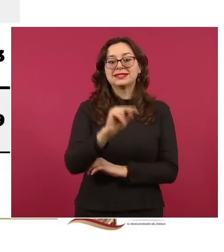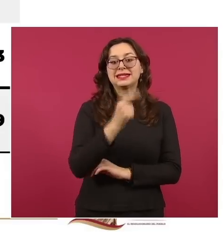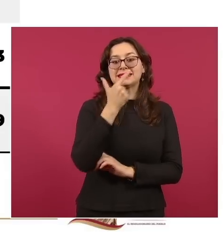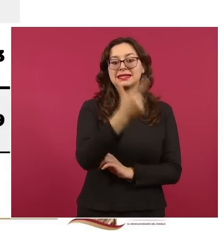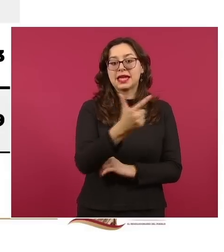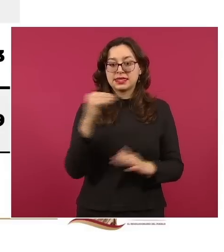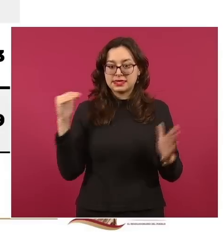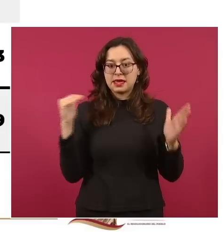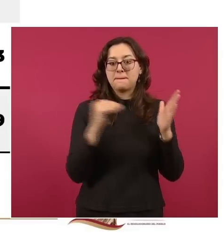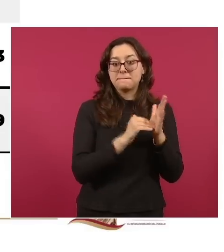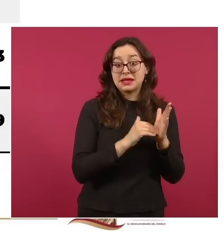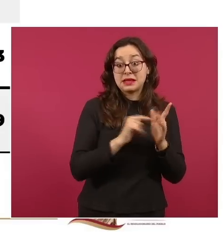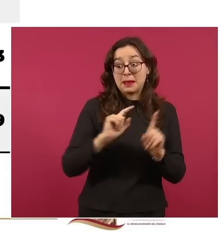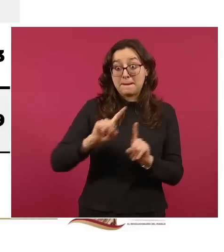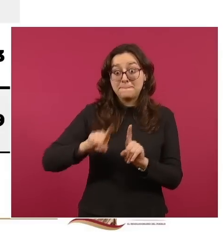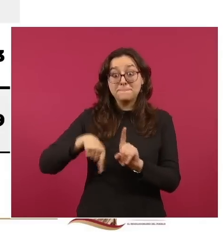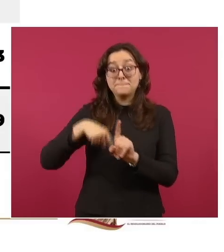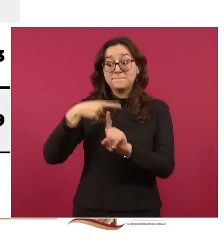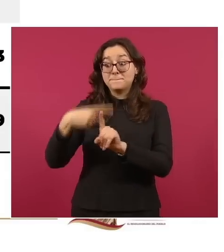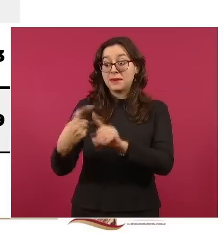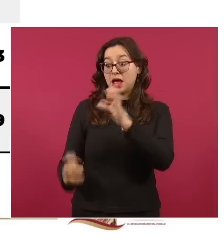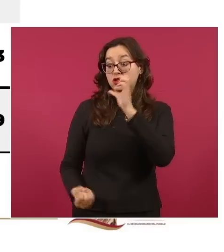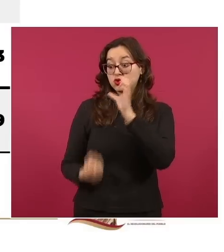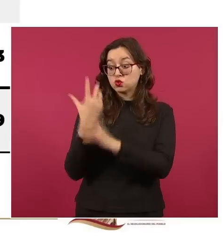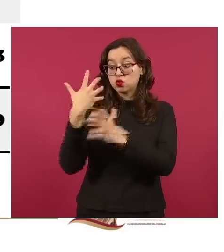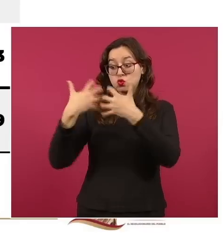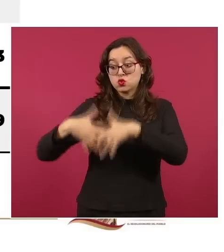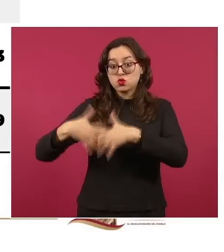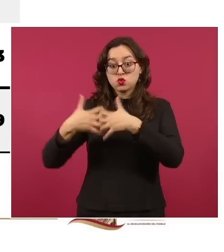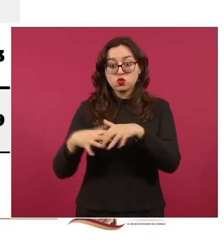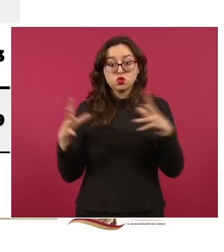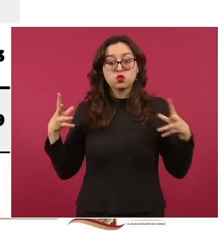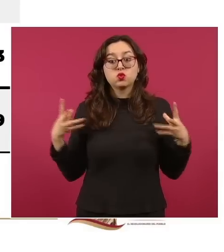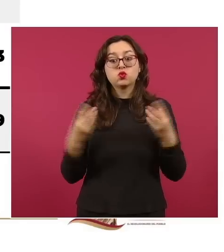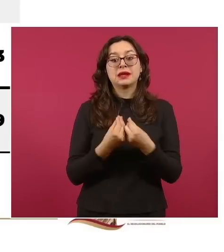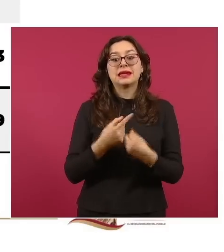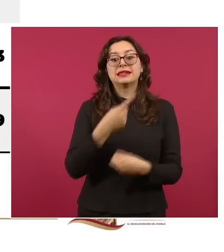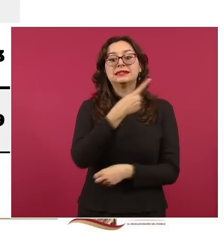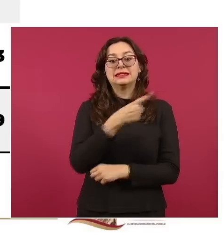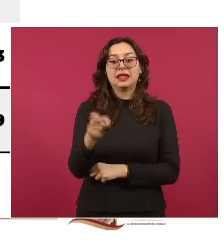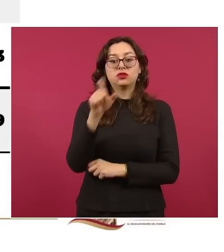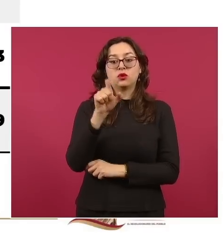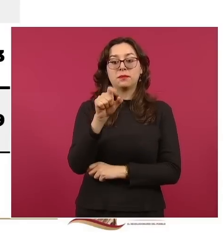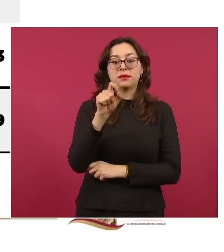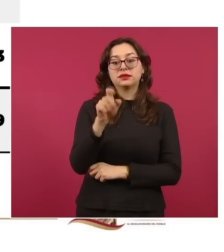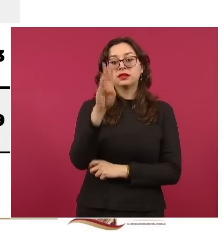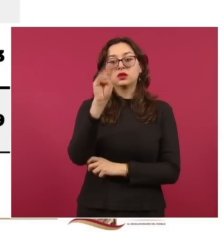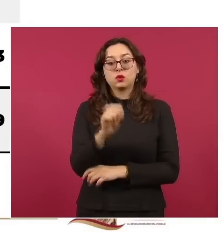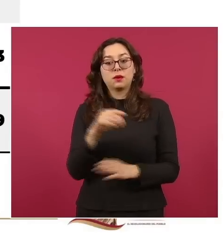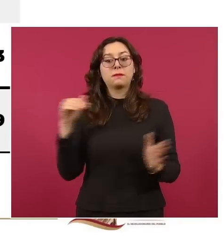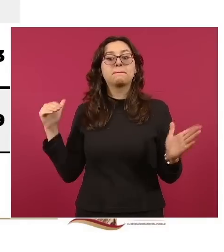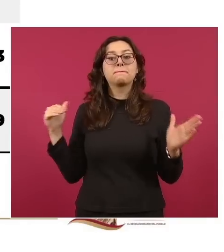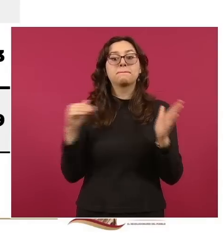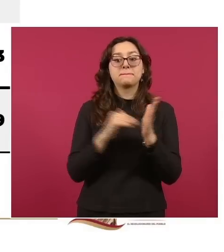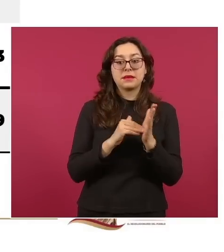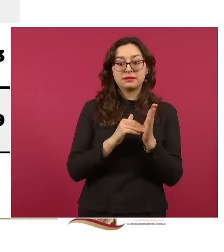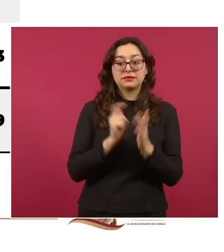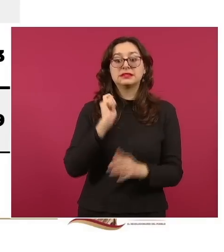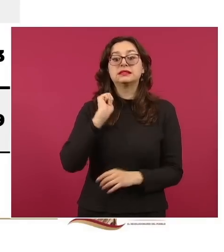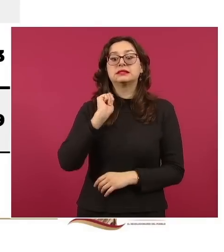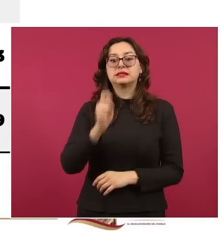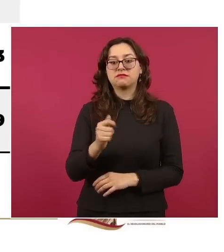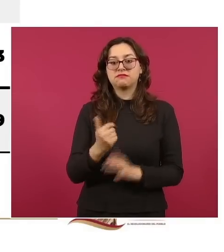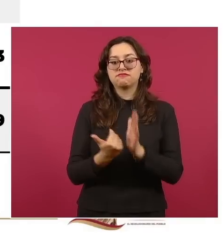la planta coquizadora se va a obtener 129,000 barriles. Tiene un aumento del